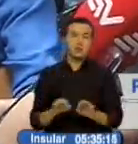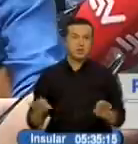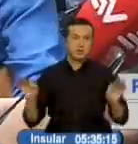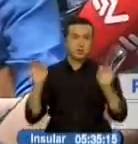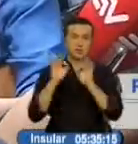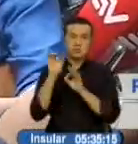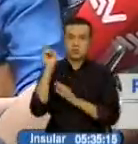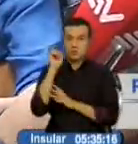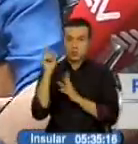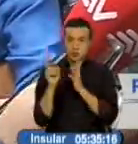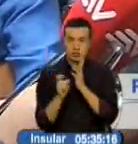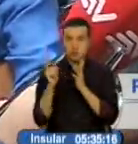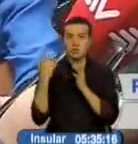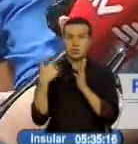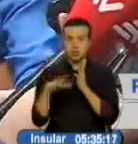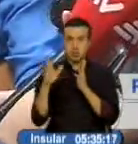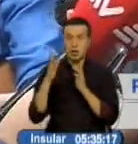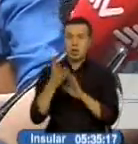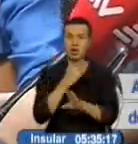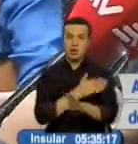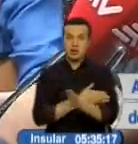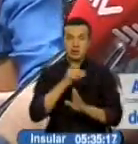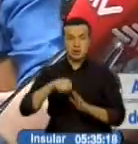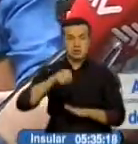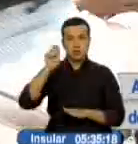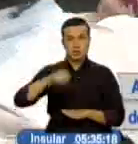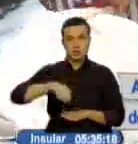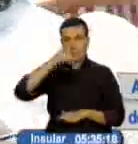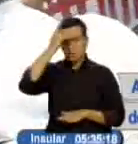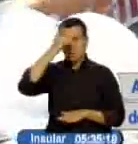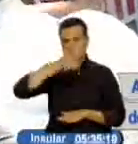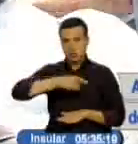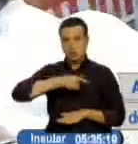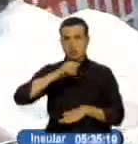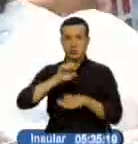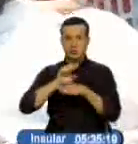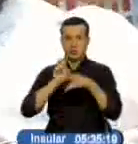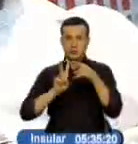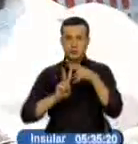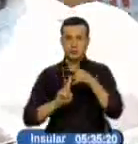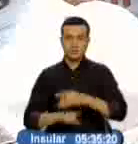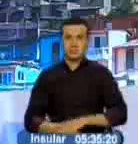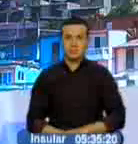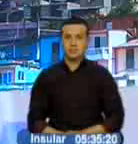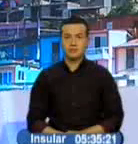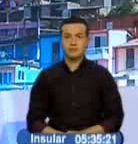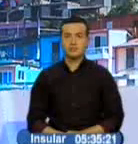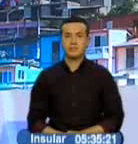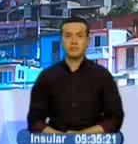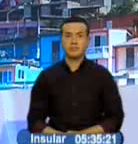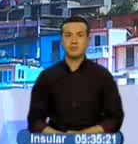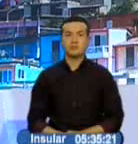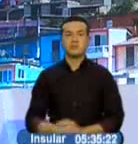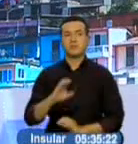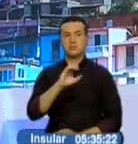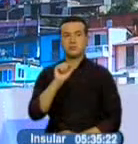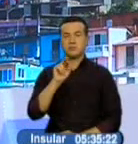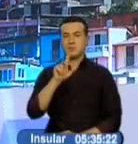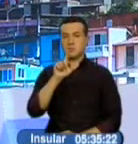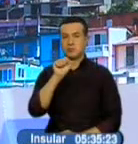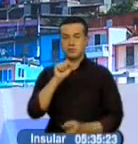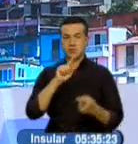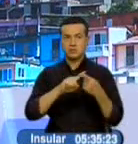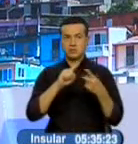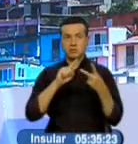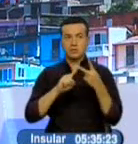es un requisito que tengamos ya sentencia ejecutoriada. Javier Ceballos, Ecuador TV. Carlos Rabascal y Javier Zavala